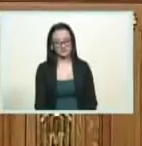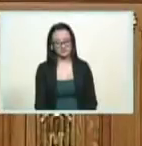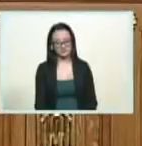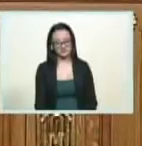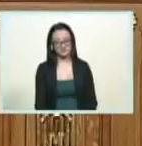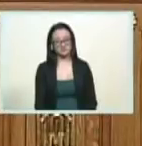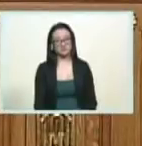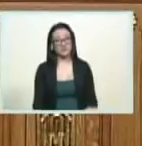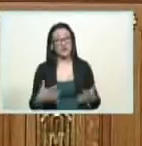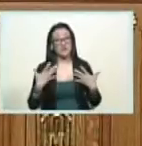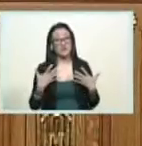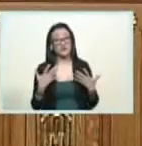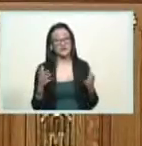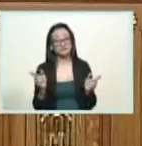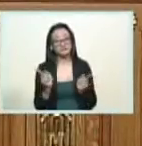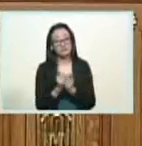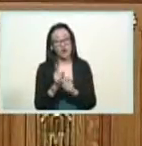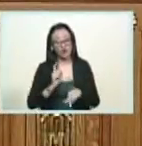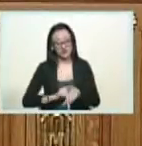Pero la dicha no duró tanto.